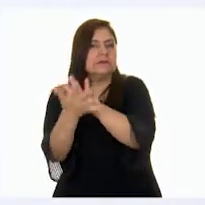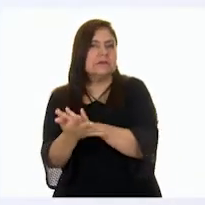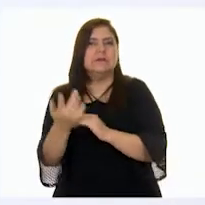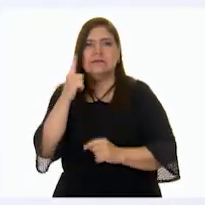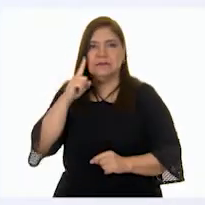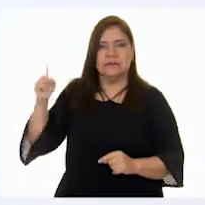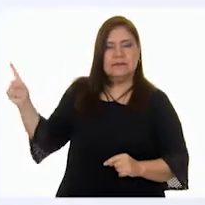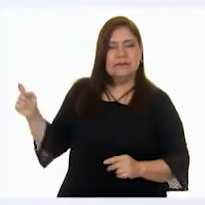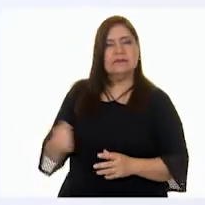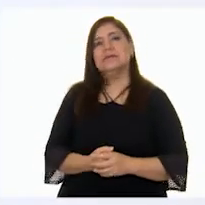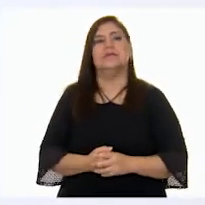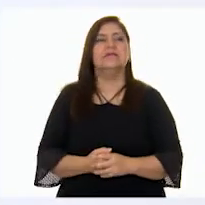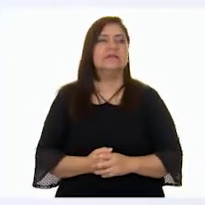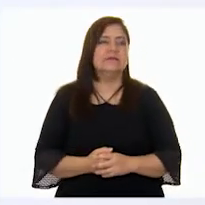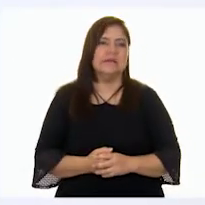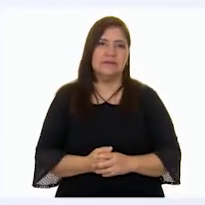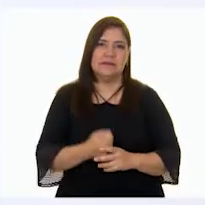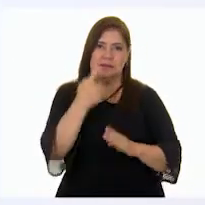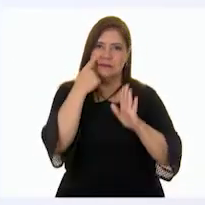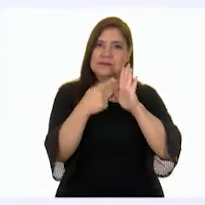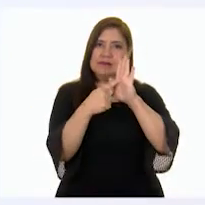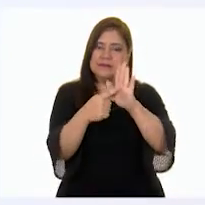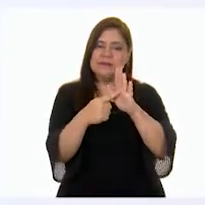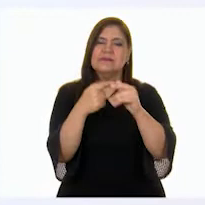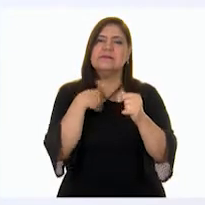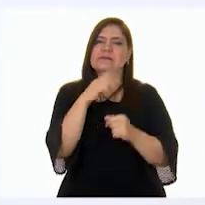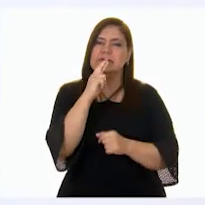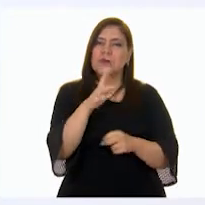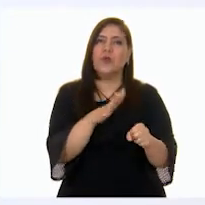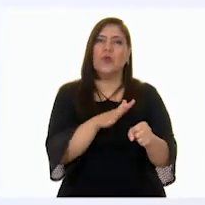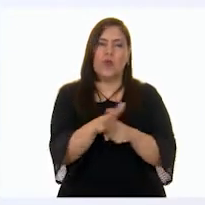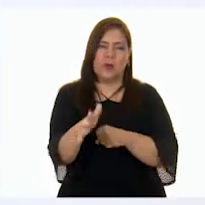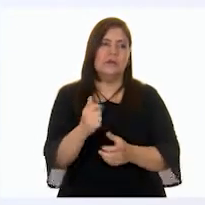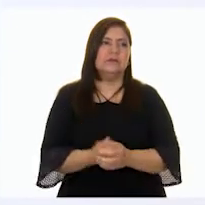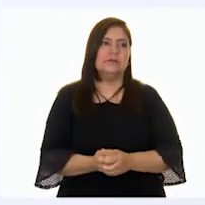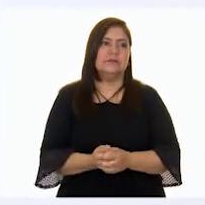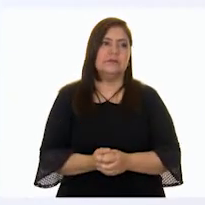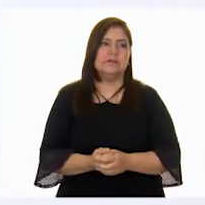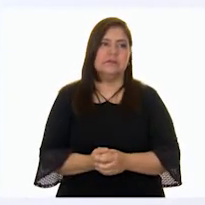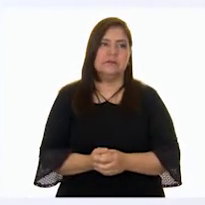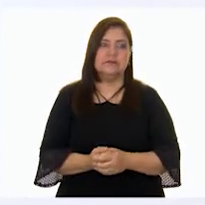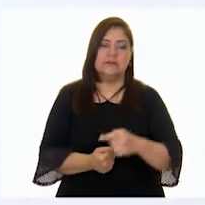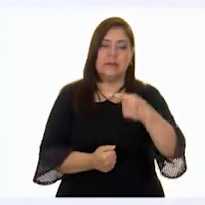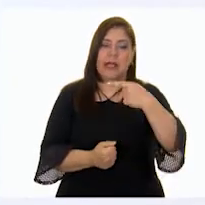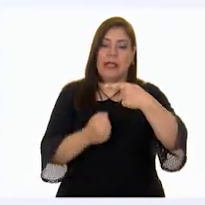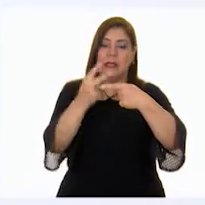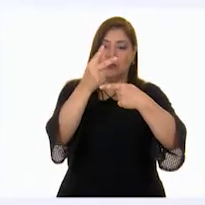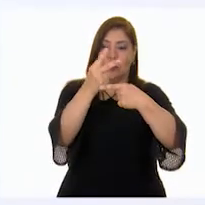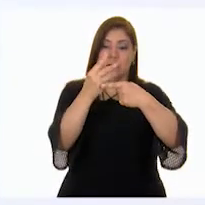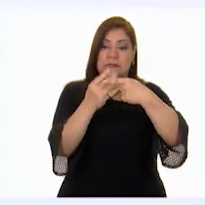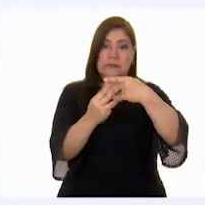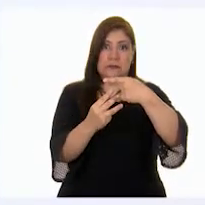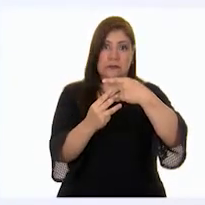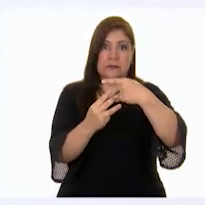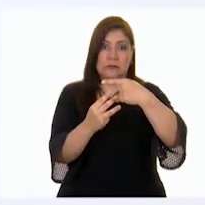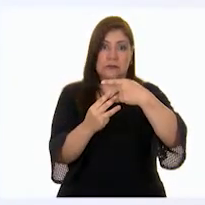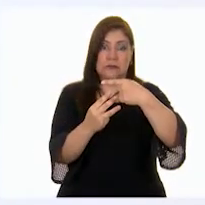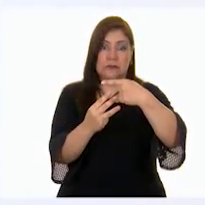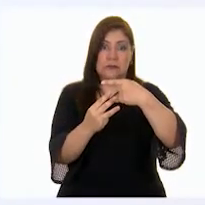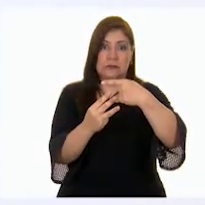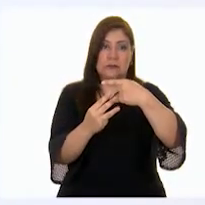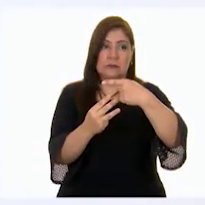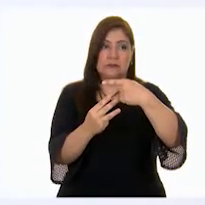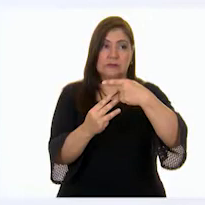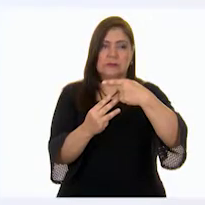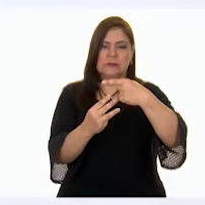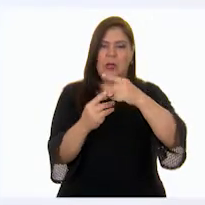Entonces, fíjate muy bien cómo lo vamos a resolver. Sí, maestra. Aquí ponemos 2/3